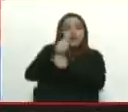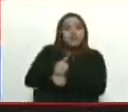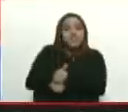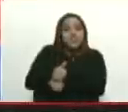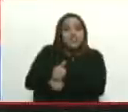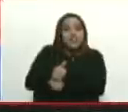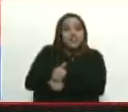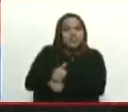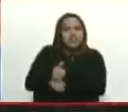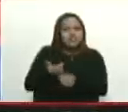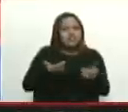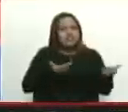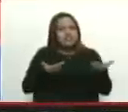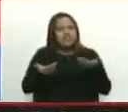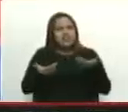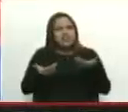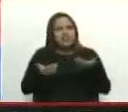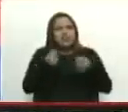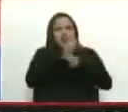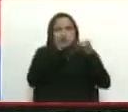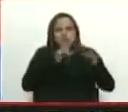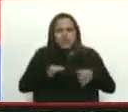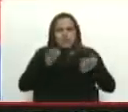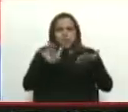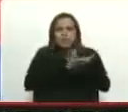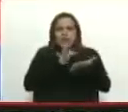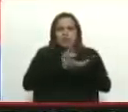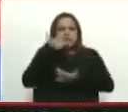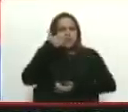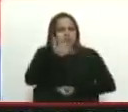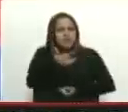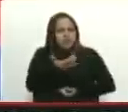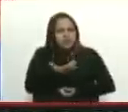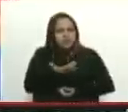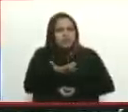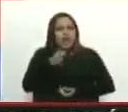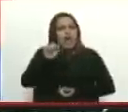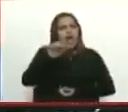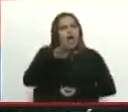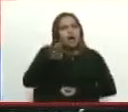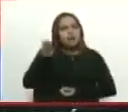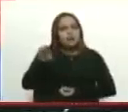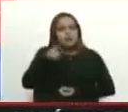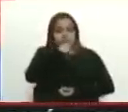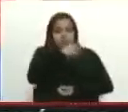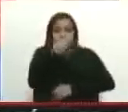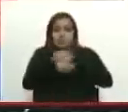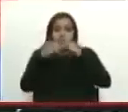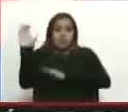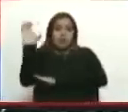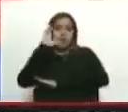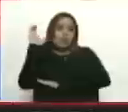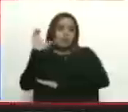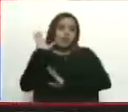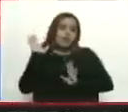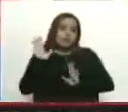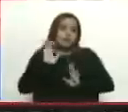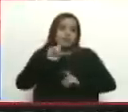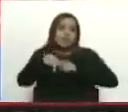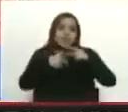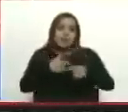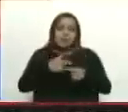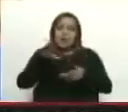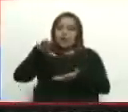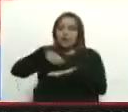una aplicación que van a hacer por teléfono. Así hacen en Colombia, después que sacan la